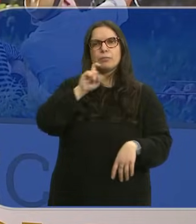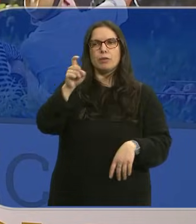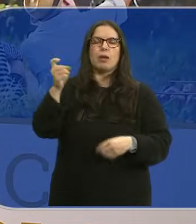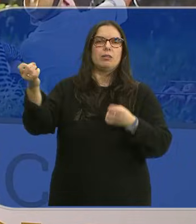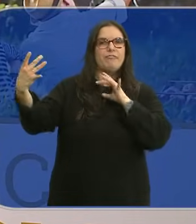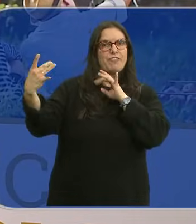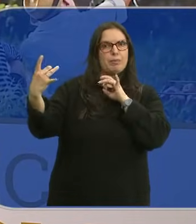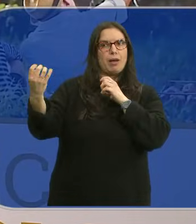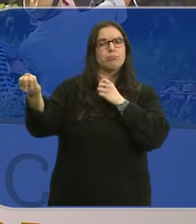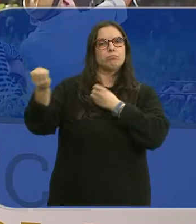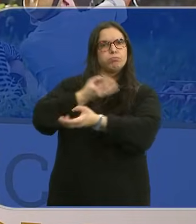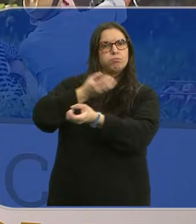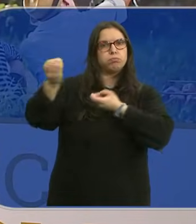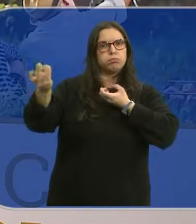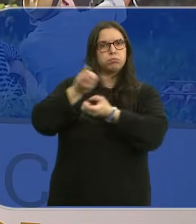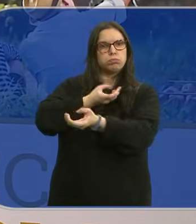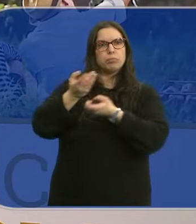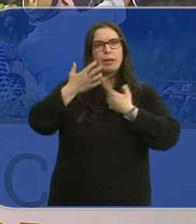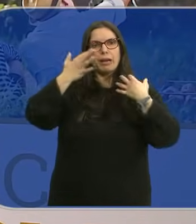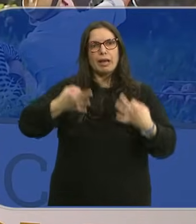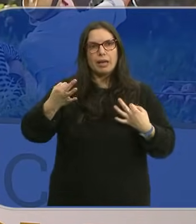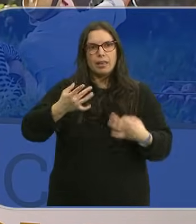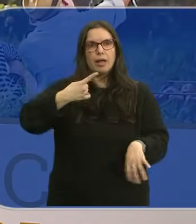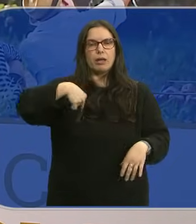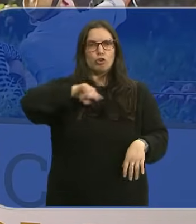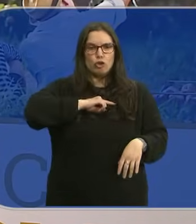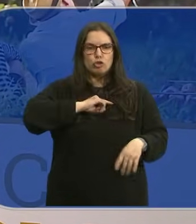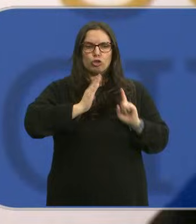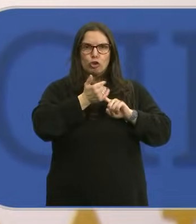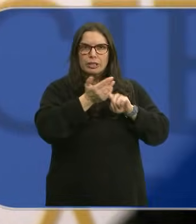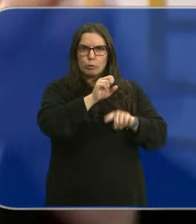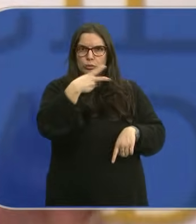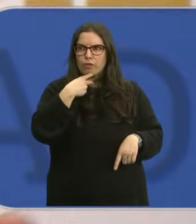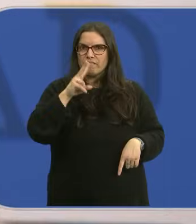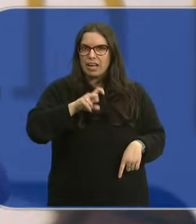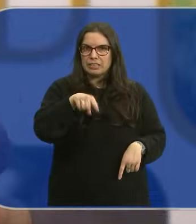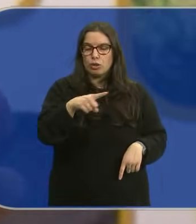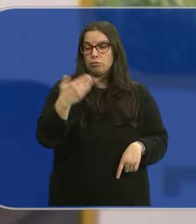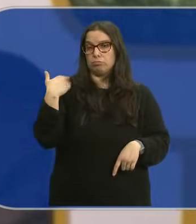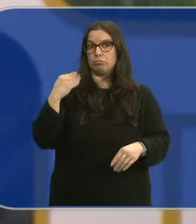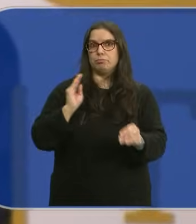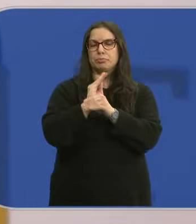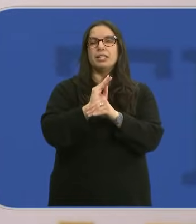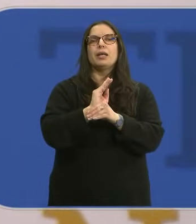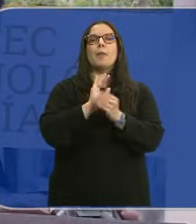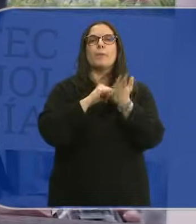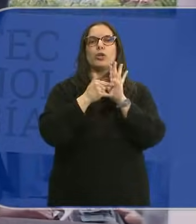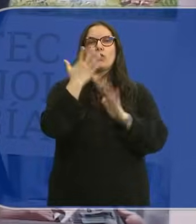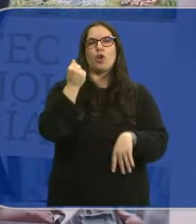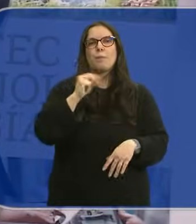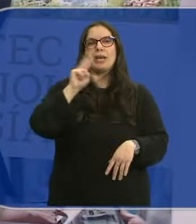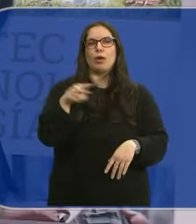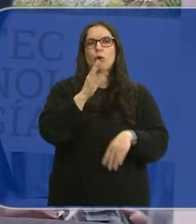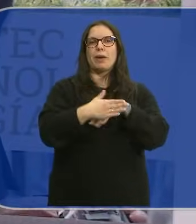nos dan feedback para ver si realmente tiene sentido lo que estamos consiguiendo. El proyecto acaba de recibir 5.000 euros de beca